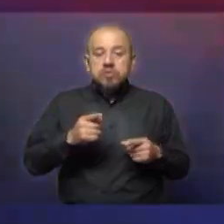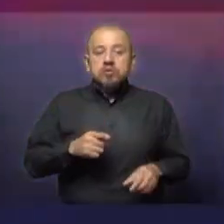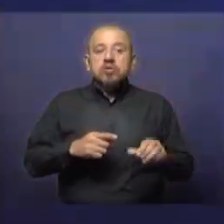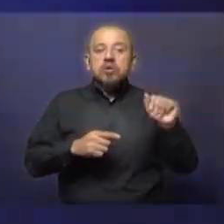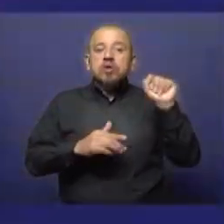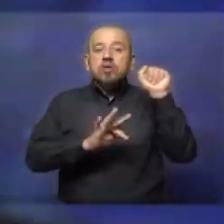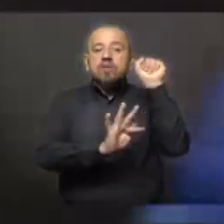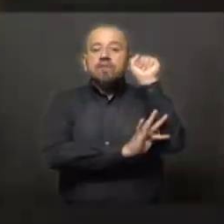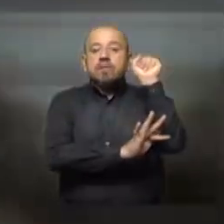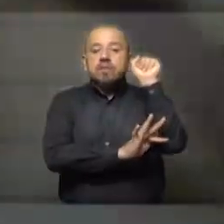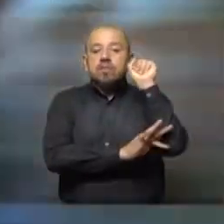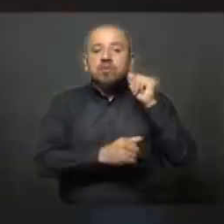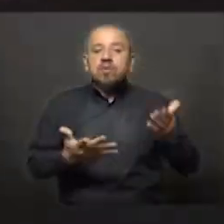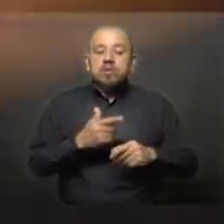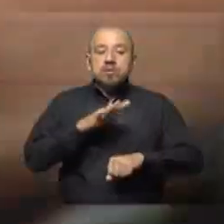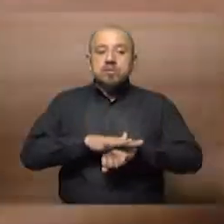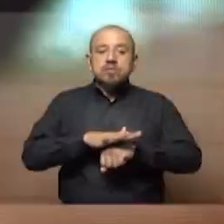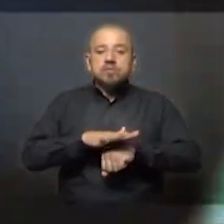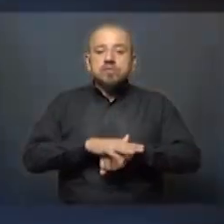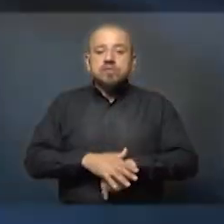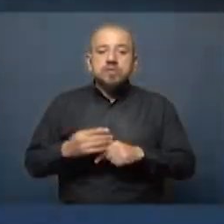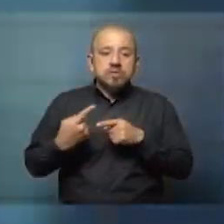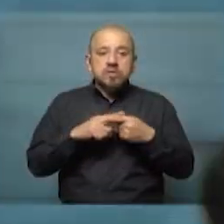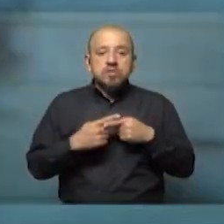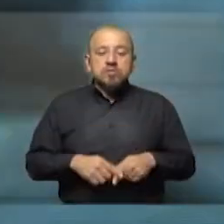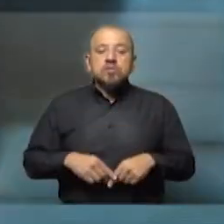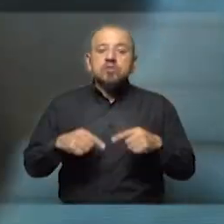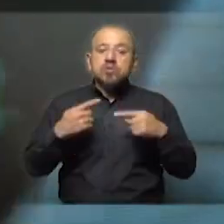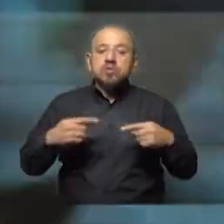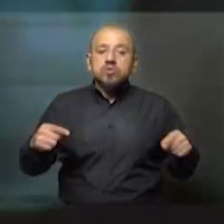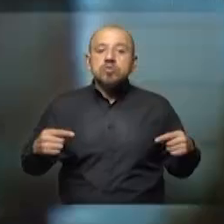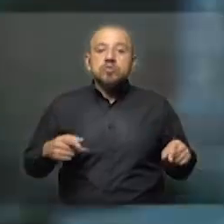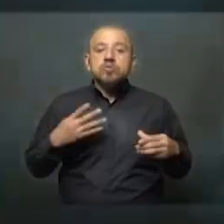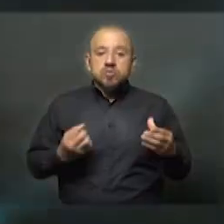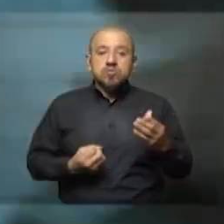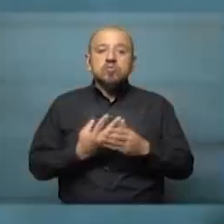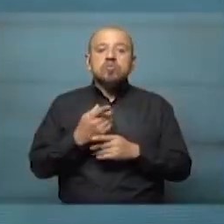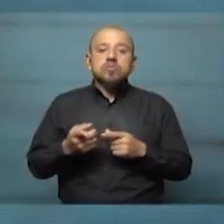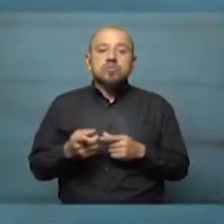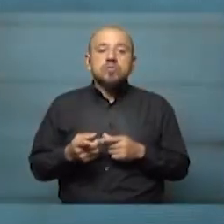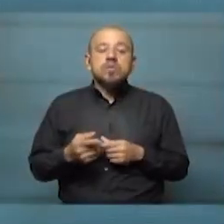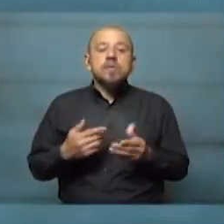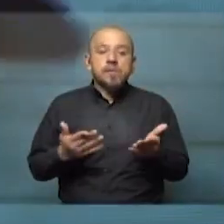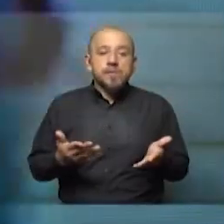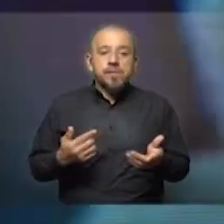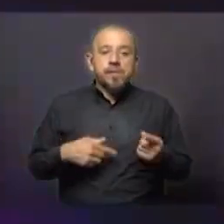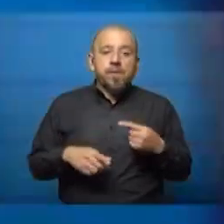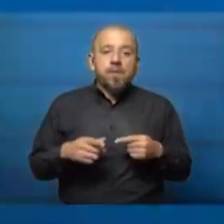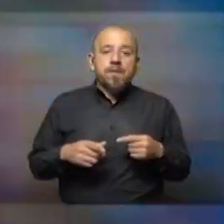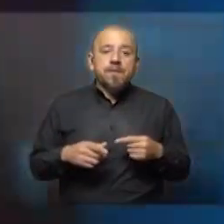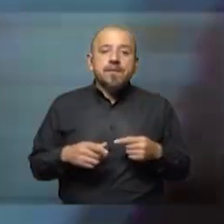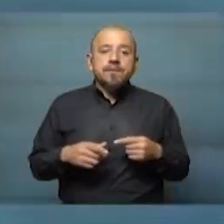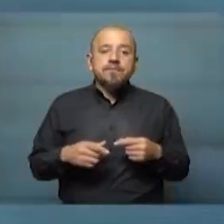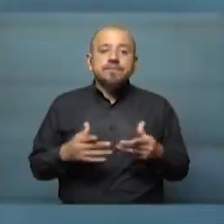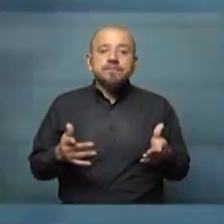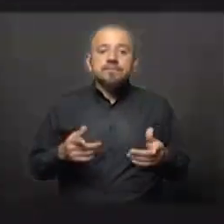feminismos en este momento traen a las discusiones sobre cuidados elementos que son novedosos Que bueno que tienen que ver justamente con